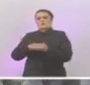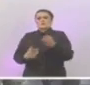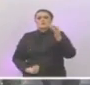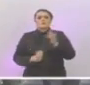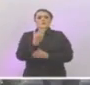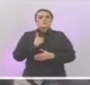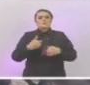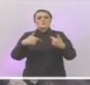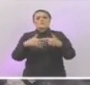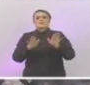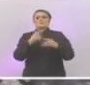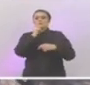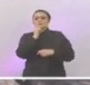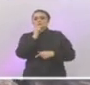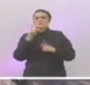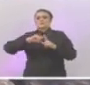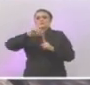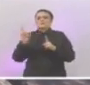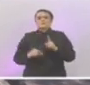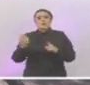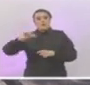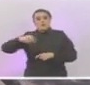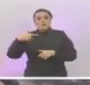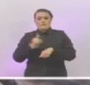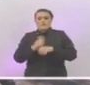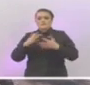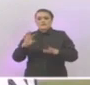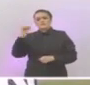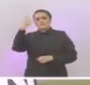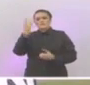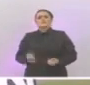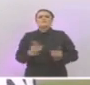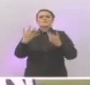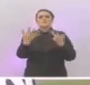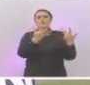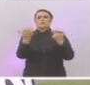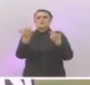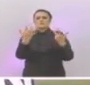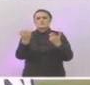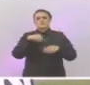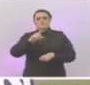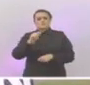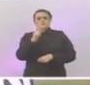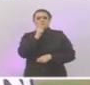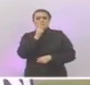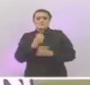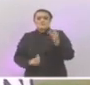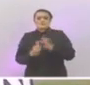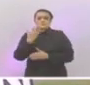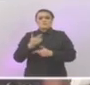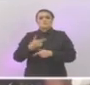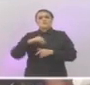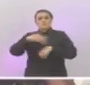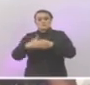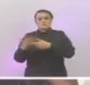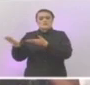Nacional. Hoy, en San Luis Potosí están ya desplegados 870 elementos de esta nueva corporación y en